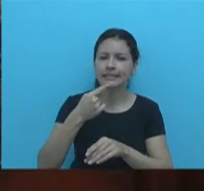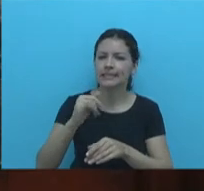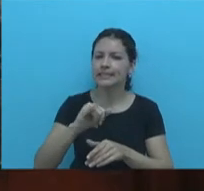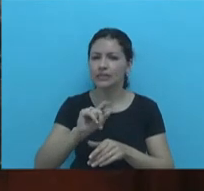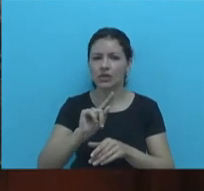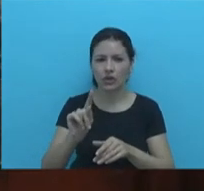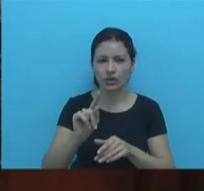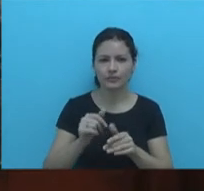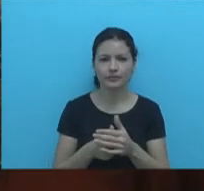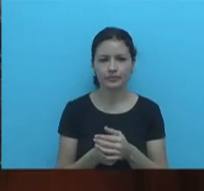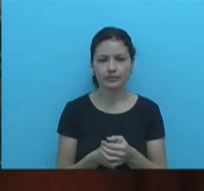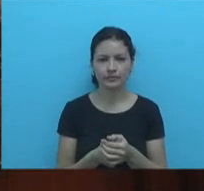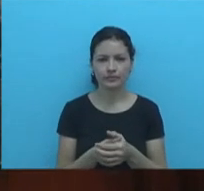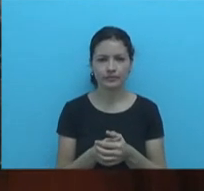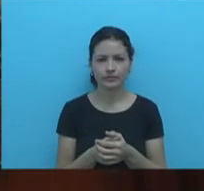escuelas técnicas,